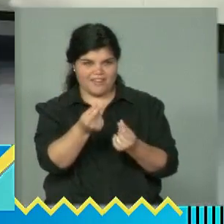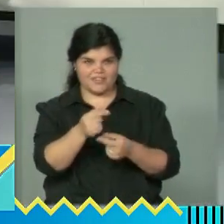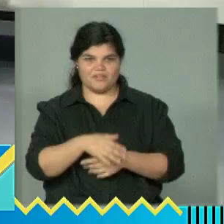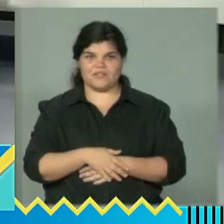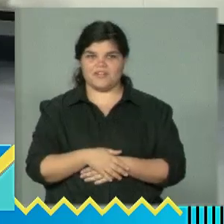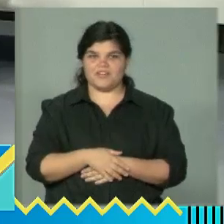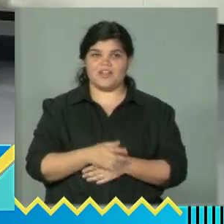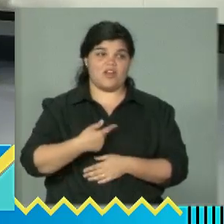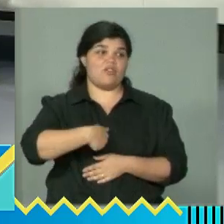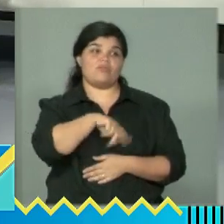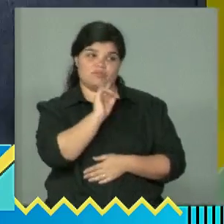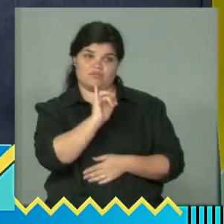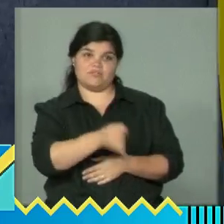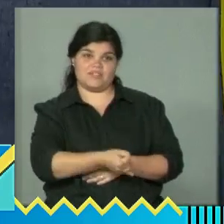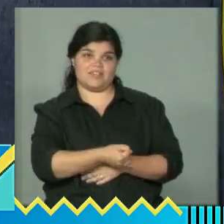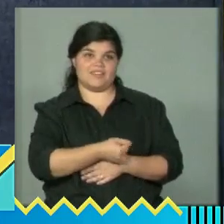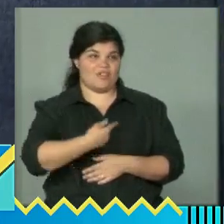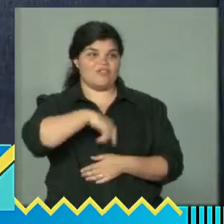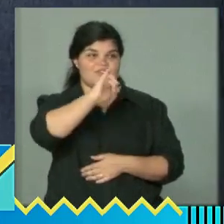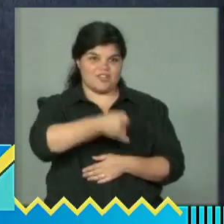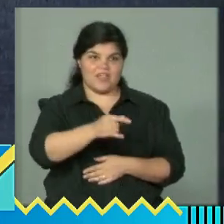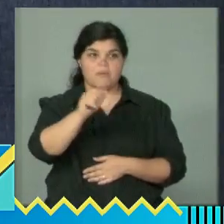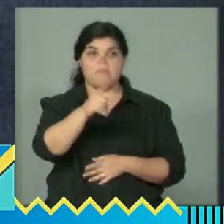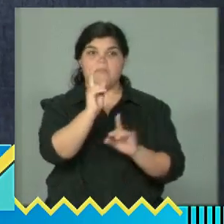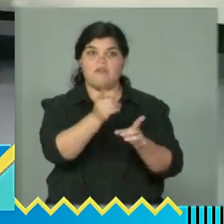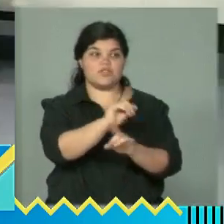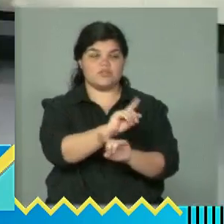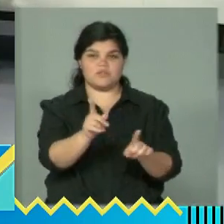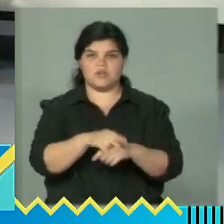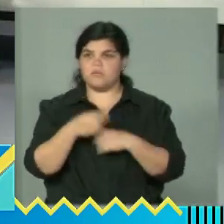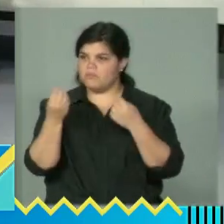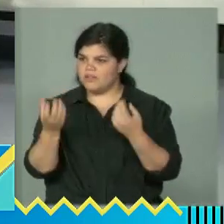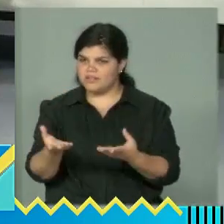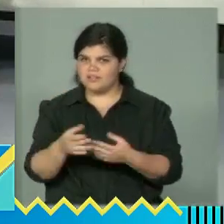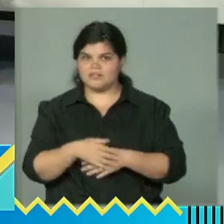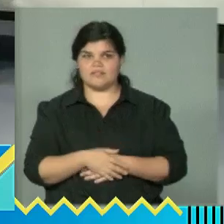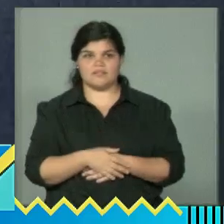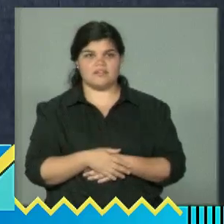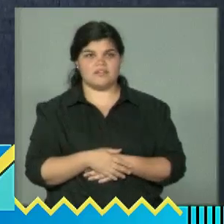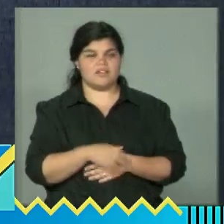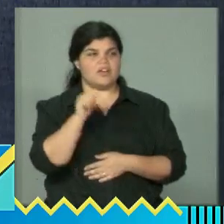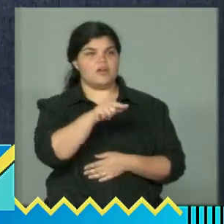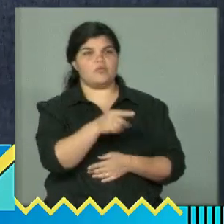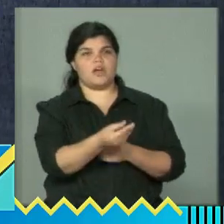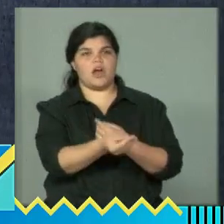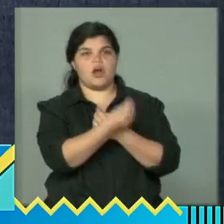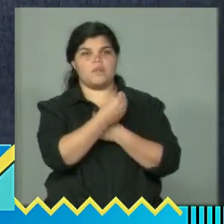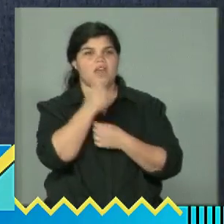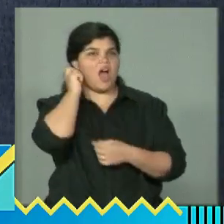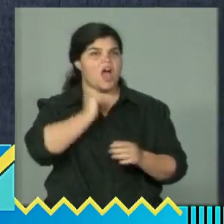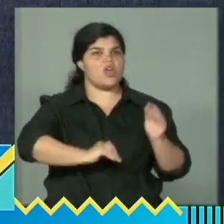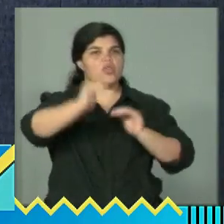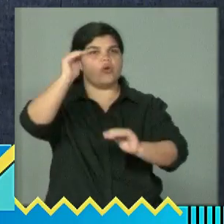Nosotros sí somos conscientes, la profesora no. ¿Por qué la profesora no? ¿Qué les dijo? No sé, que una comida así para adultos